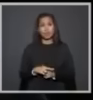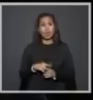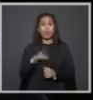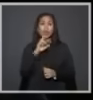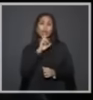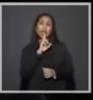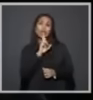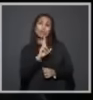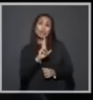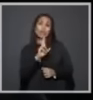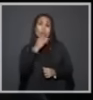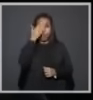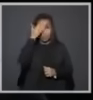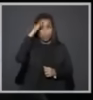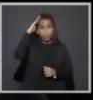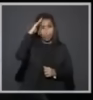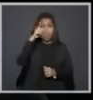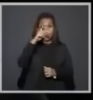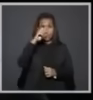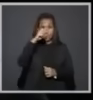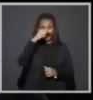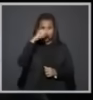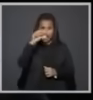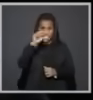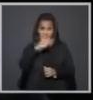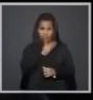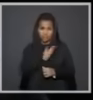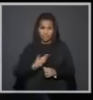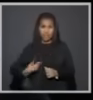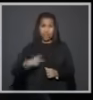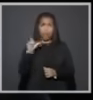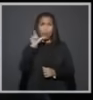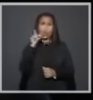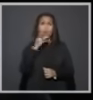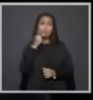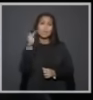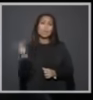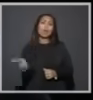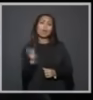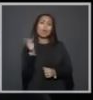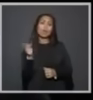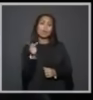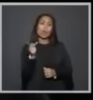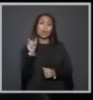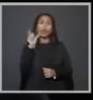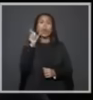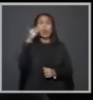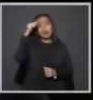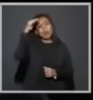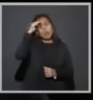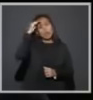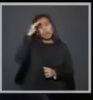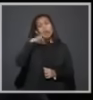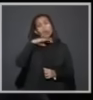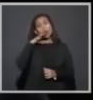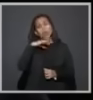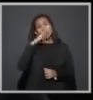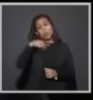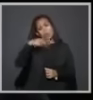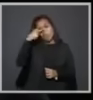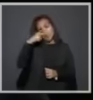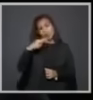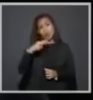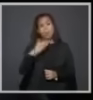contestó Peña cuando le dijeron que sí, qué opinaba de la corrupción, y dijo que la corrupción era parte de la cultura del pueblo de